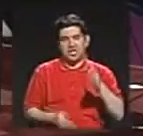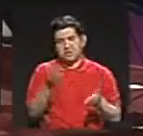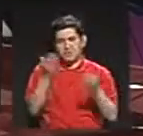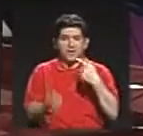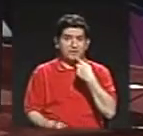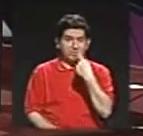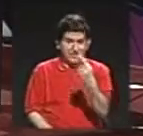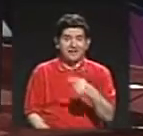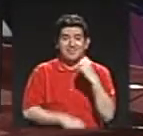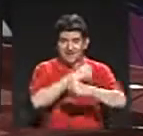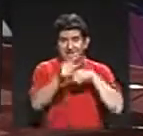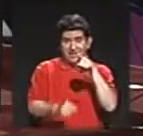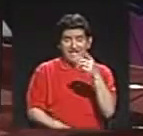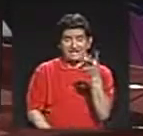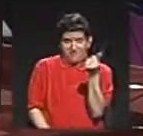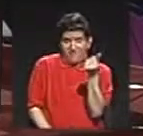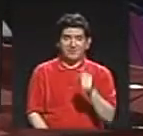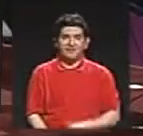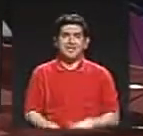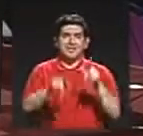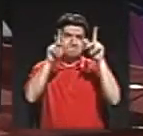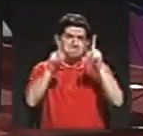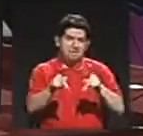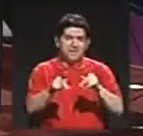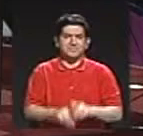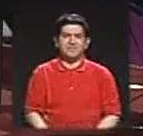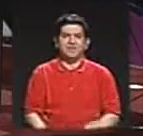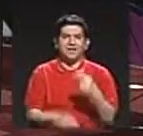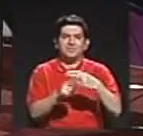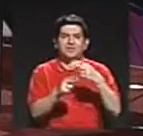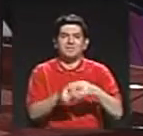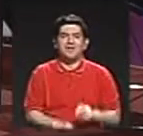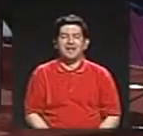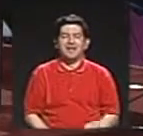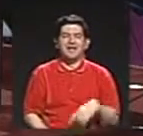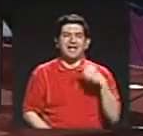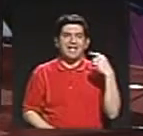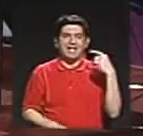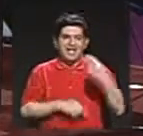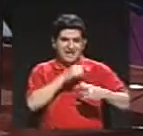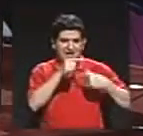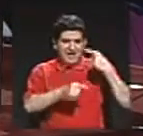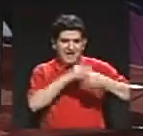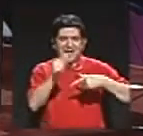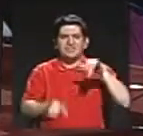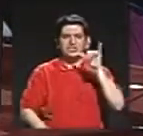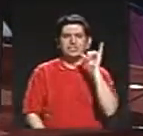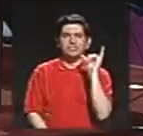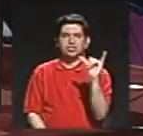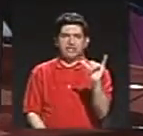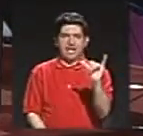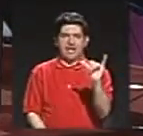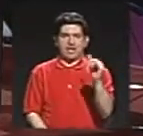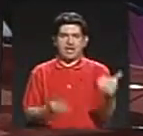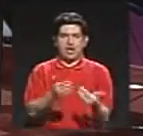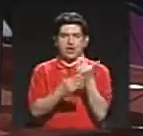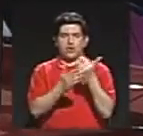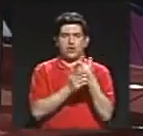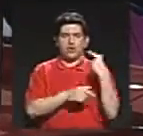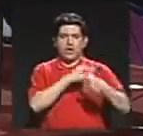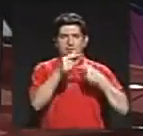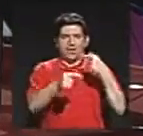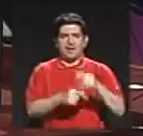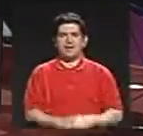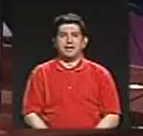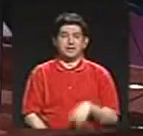por eso yo te pregunté ahora la edad verdad son las personas que llamamos generación y Okay hay una nueva generación que es la